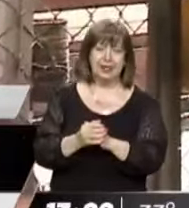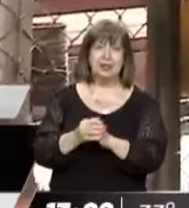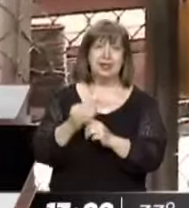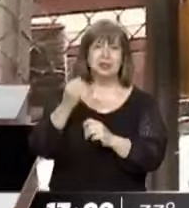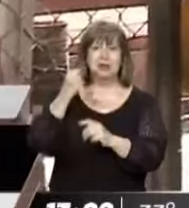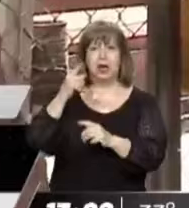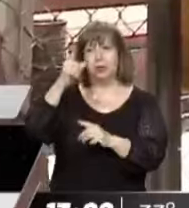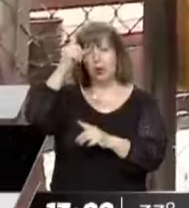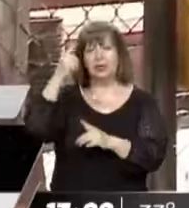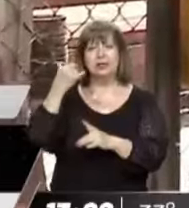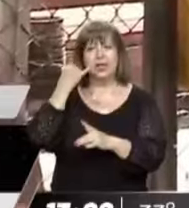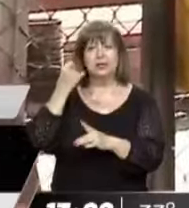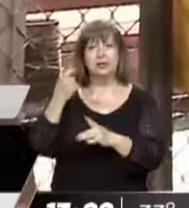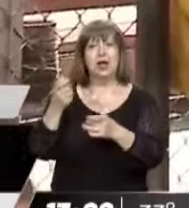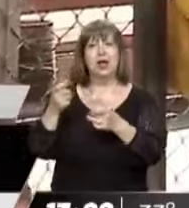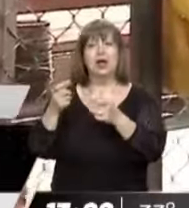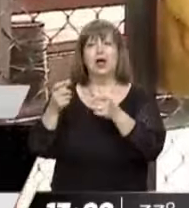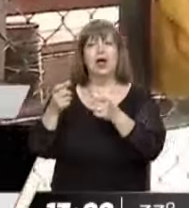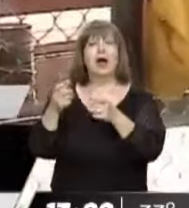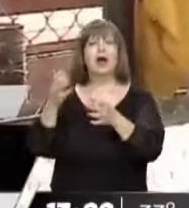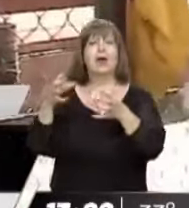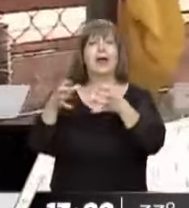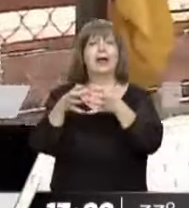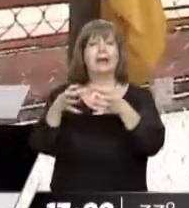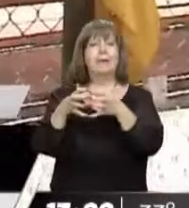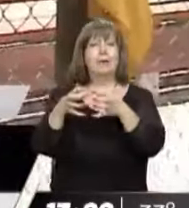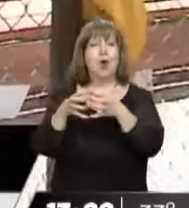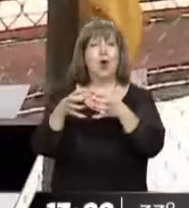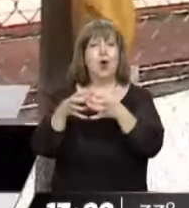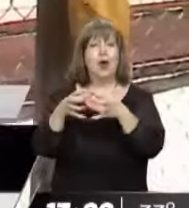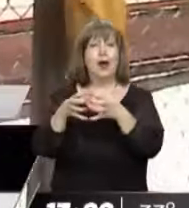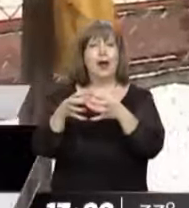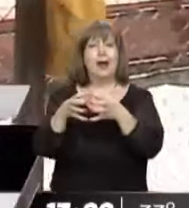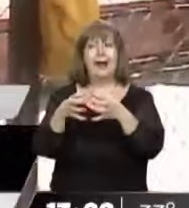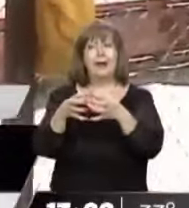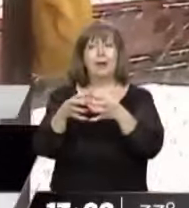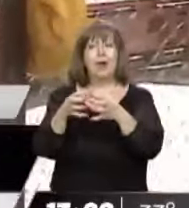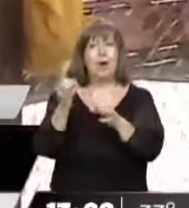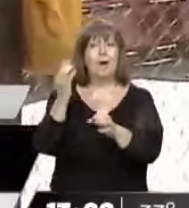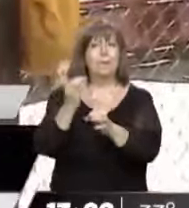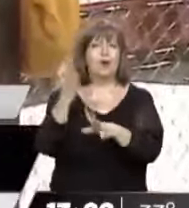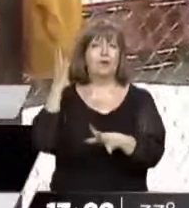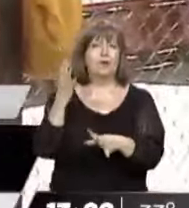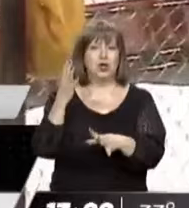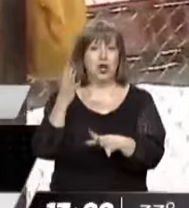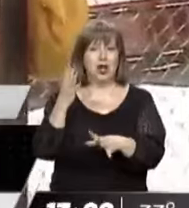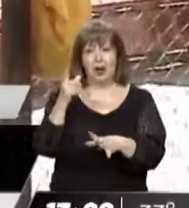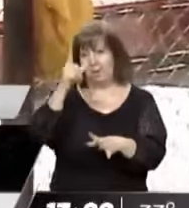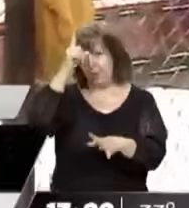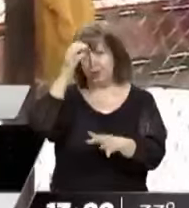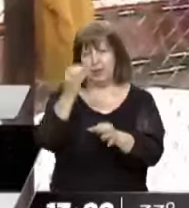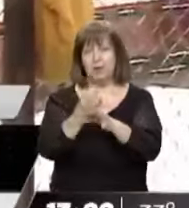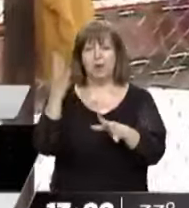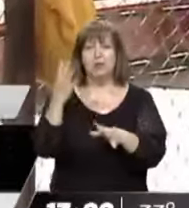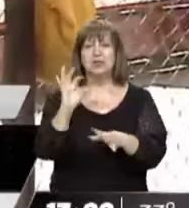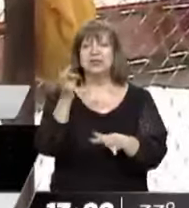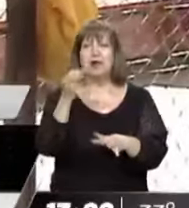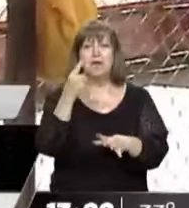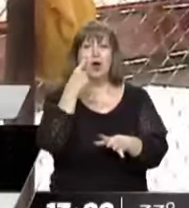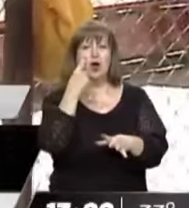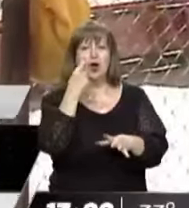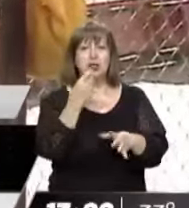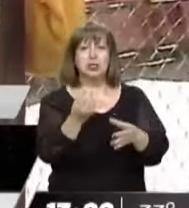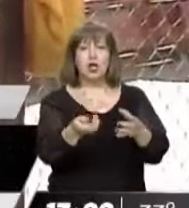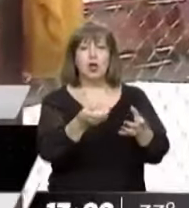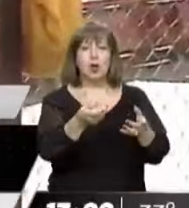La PDI tiene unos equipos especializados en investigación de incendios de esta naturaleza, pero sí creemos que son